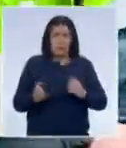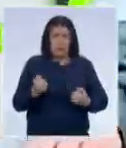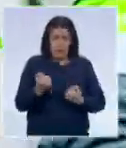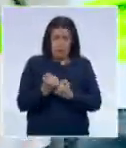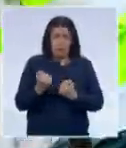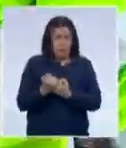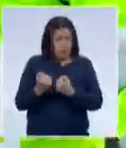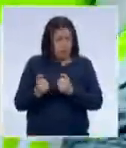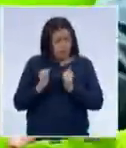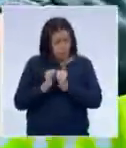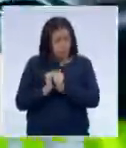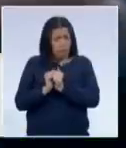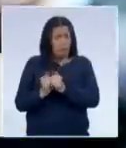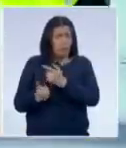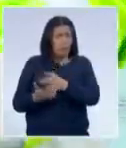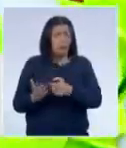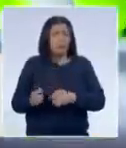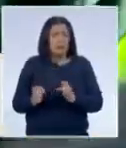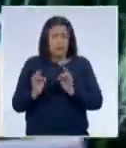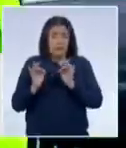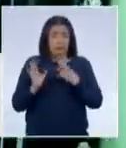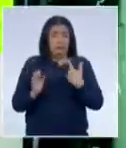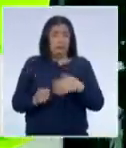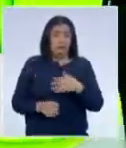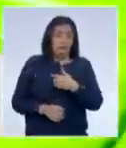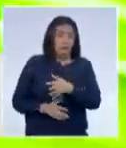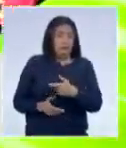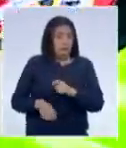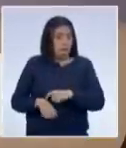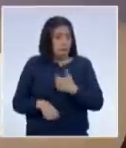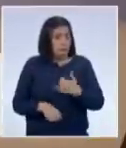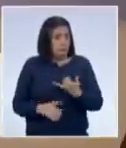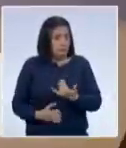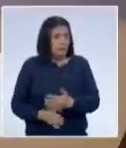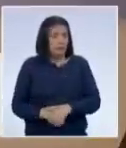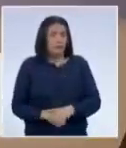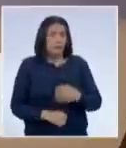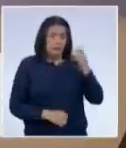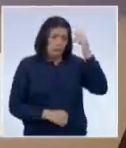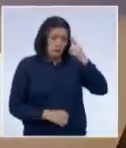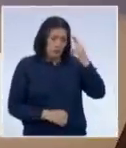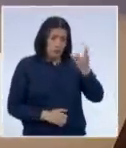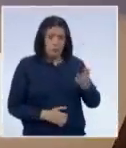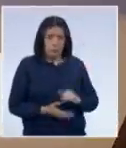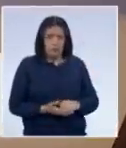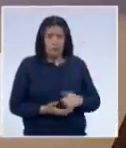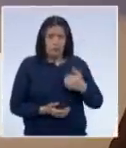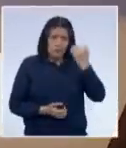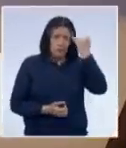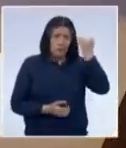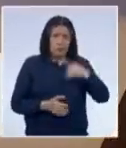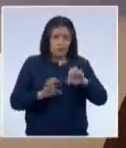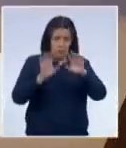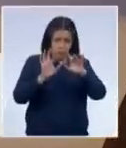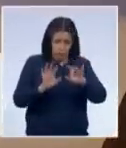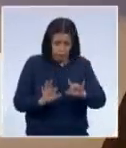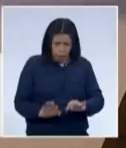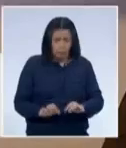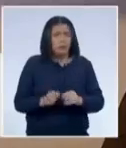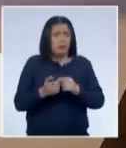acompañarla en el trágico momento que le tocó vivir por eso es la idea de ese comunicado no